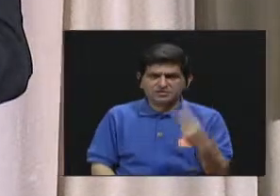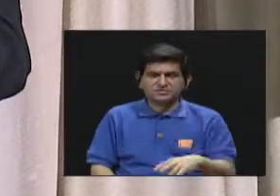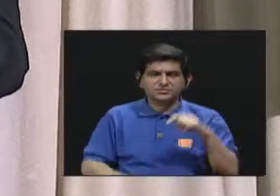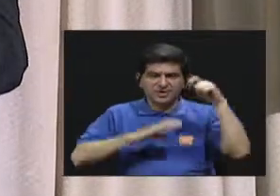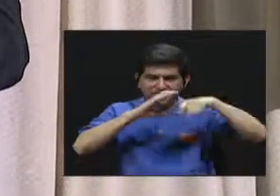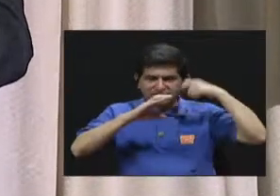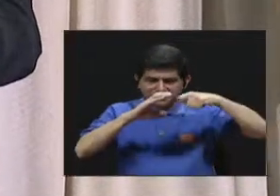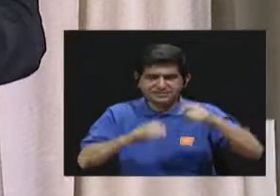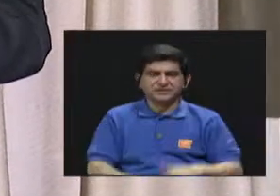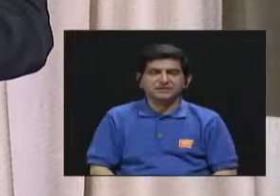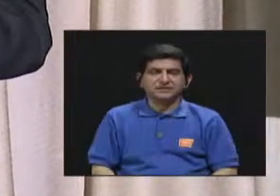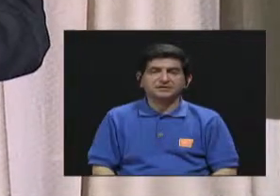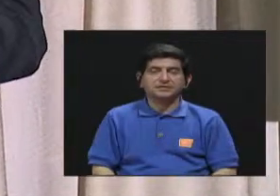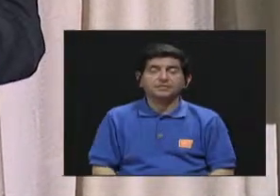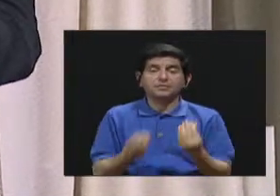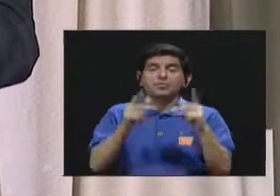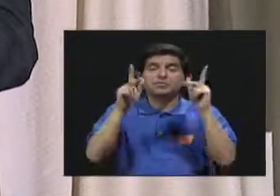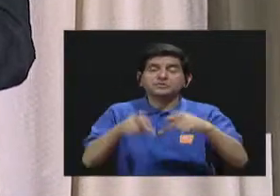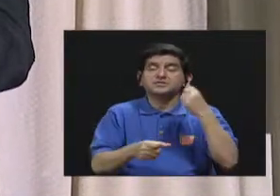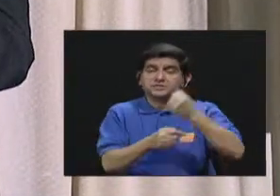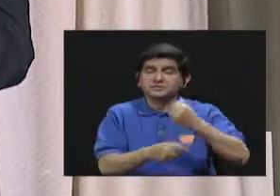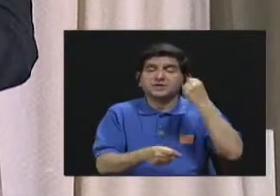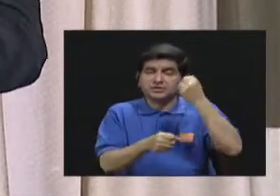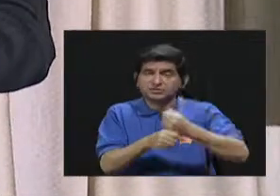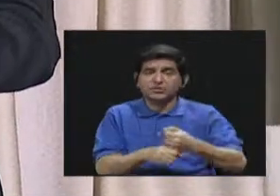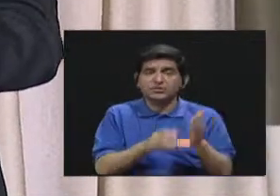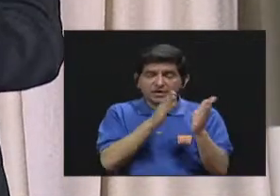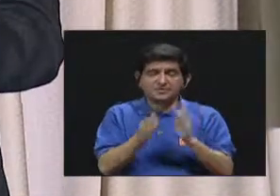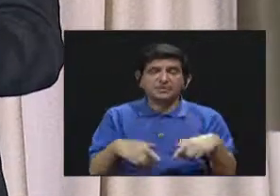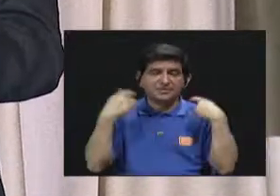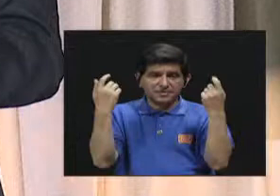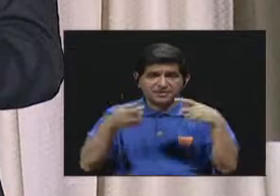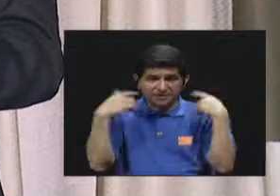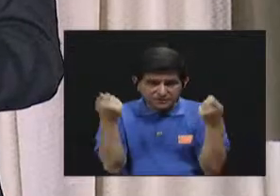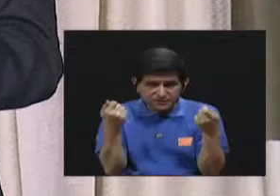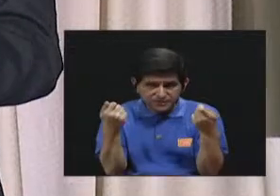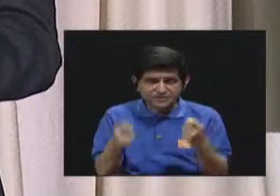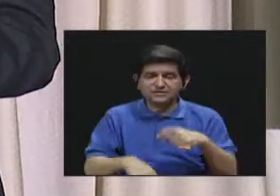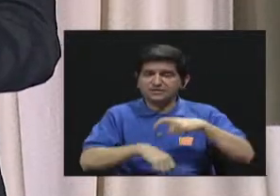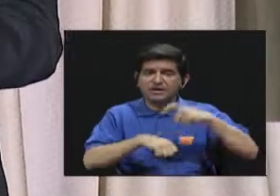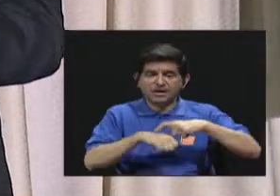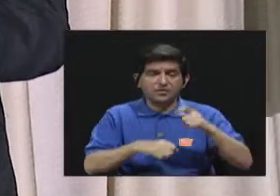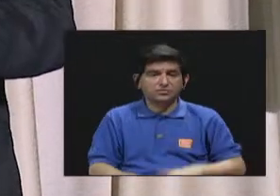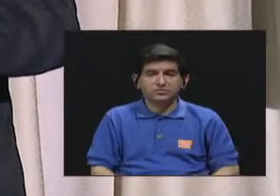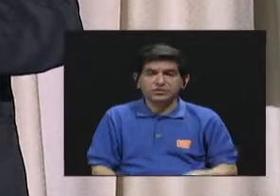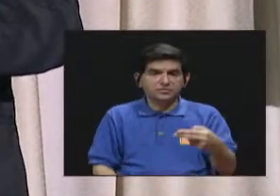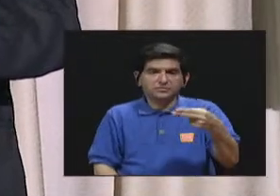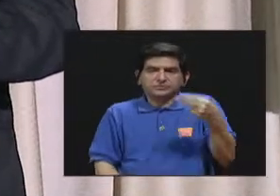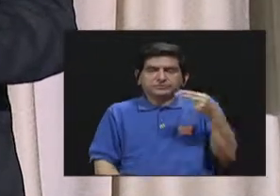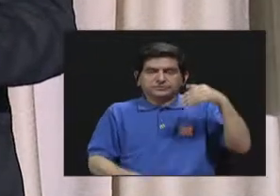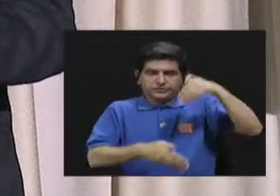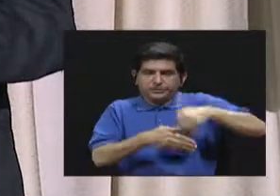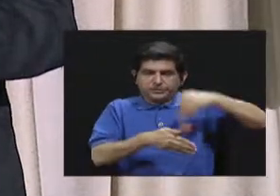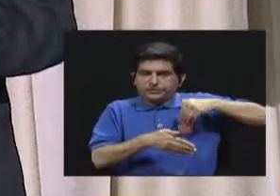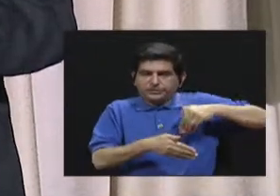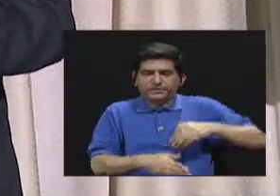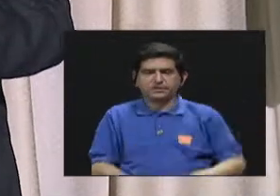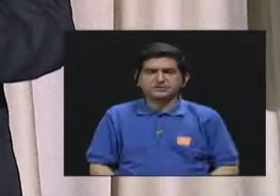gente trabajando. La verdad es que preparamos este festival en un tiempo récord y nos salió muy